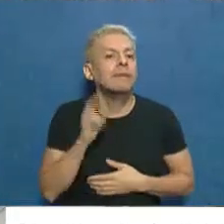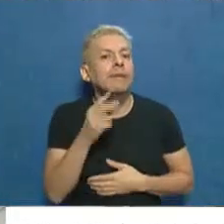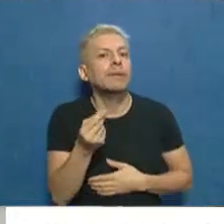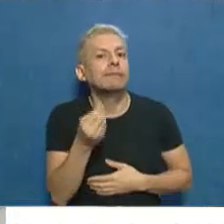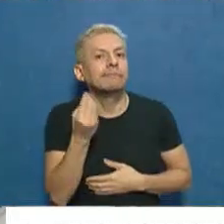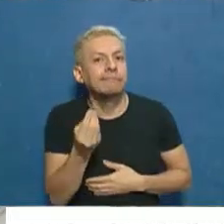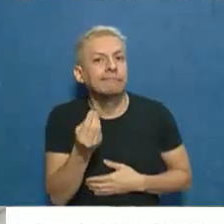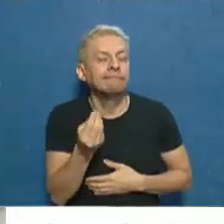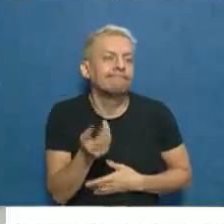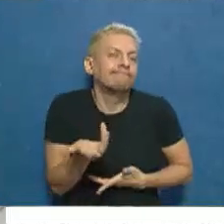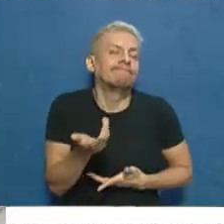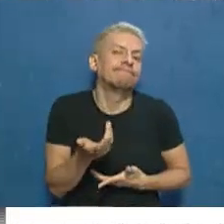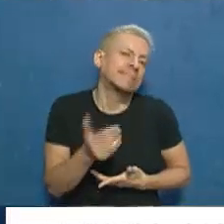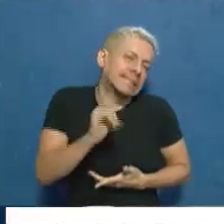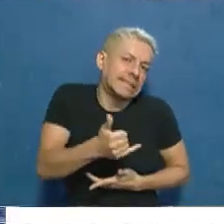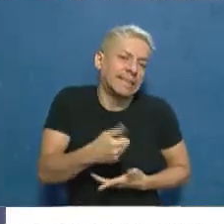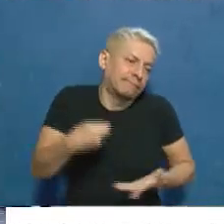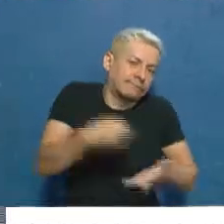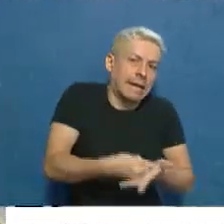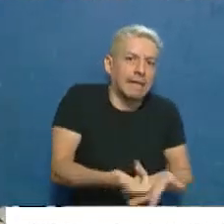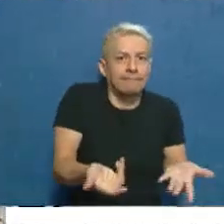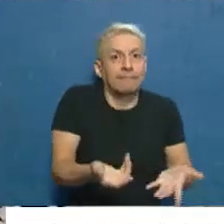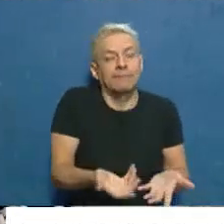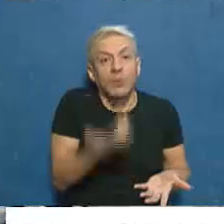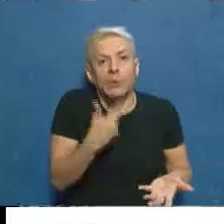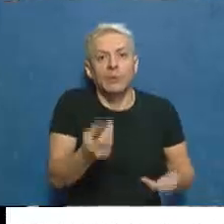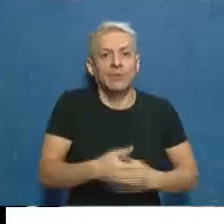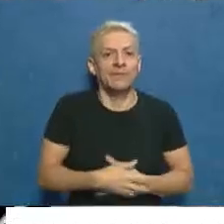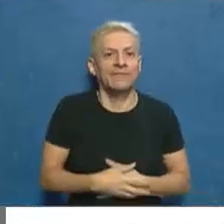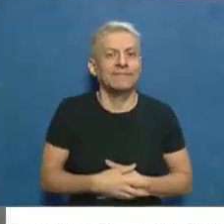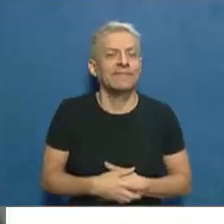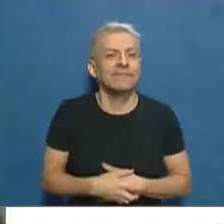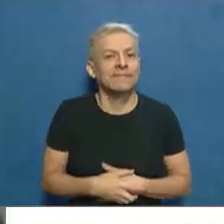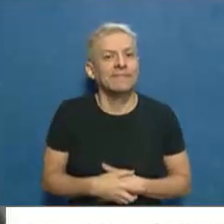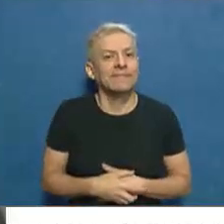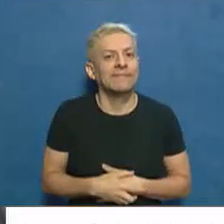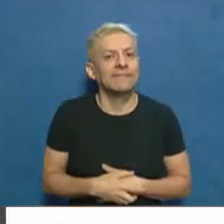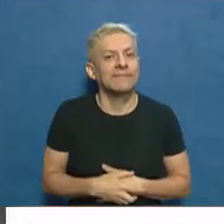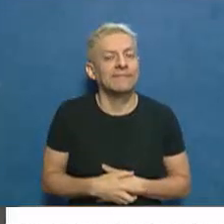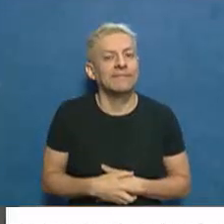y darse un gustito. ¿Cómo vamos a comer milanesa? Gracias, señora. Gracias a usted.